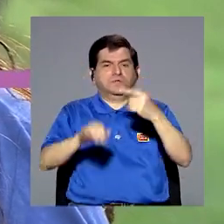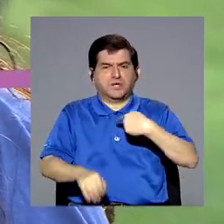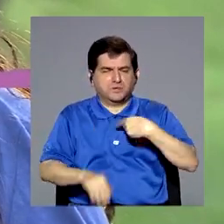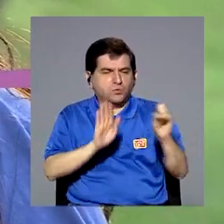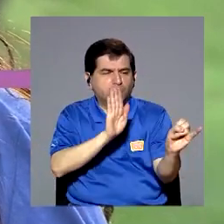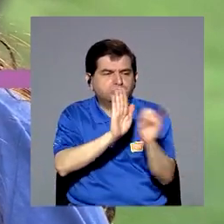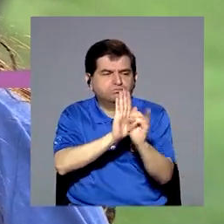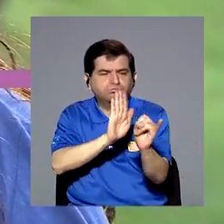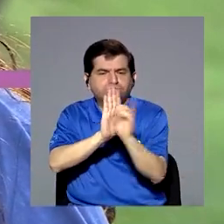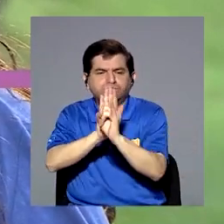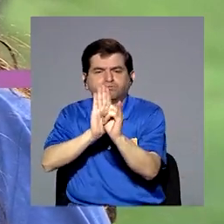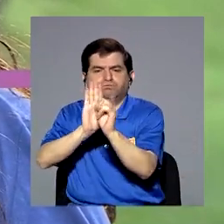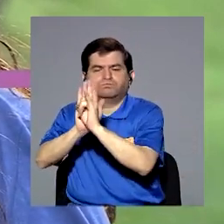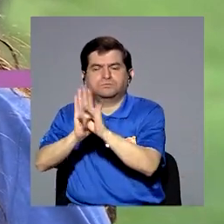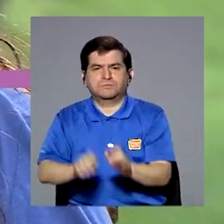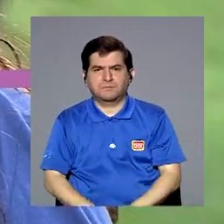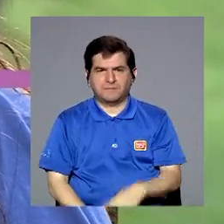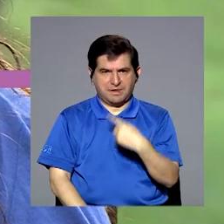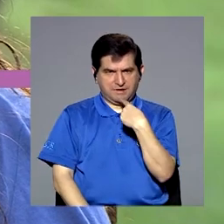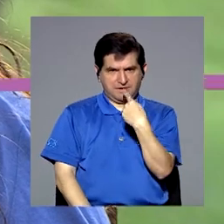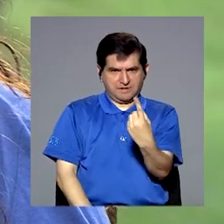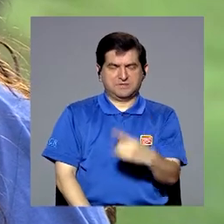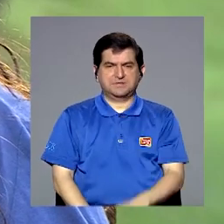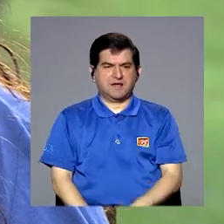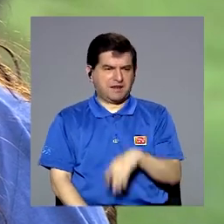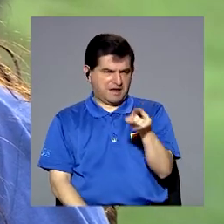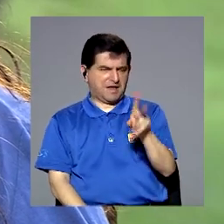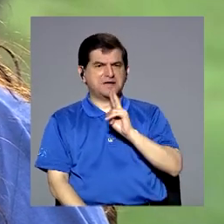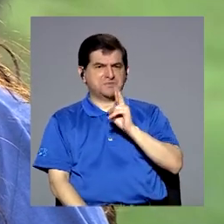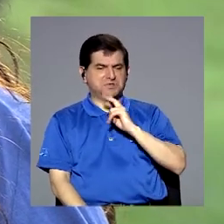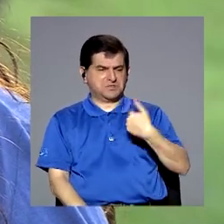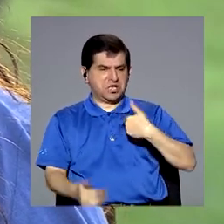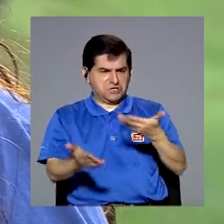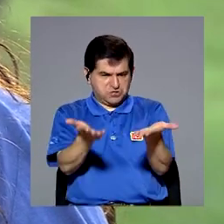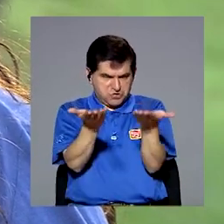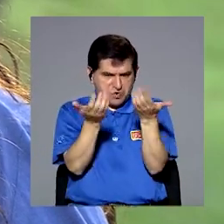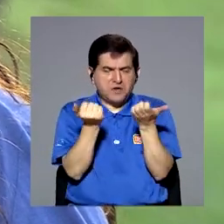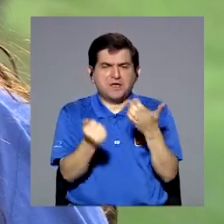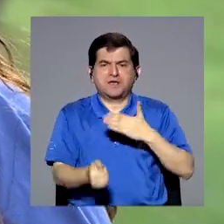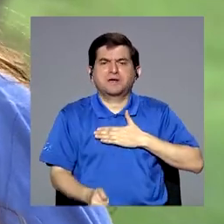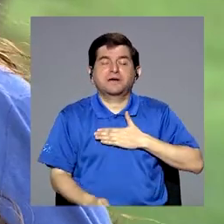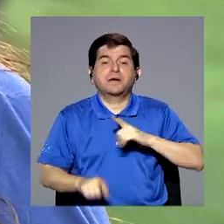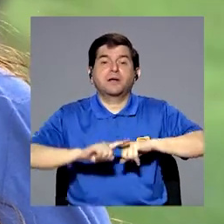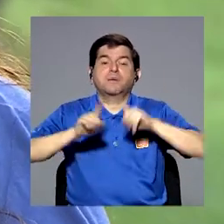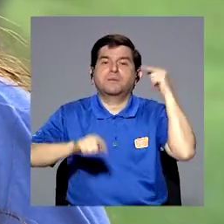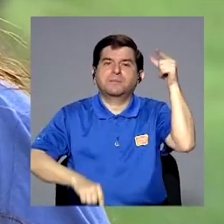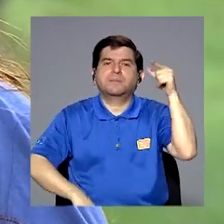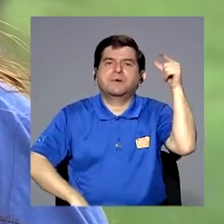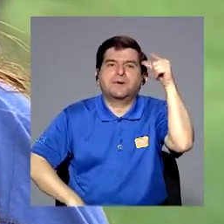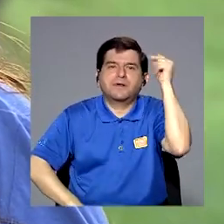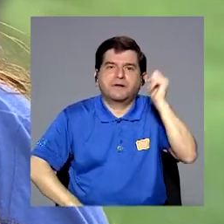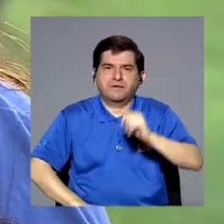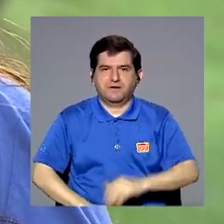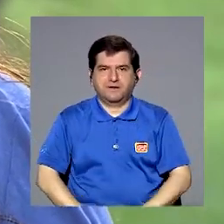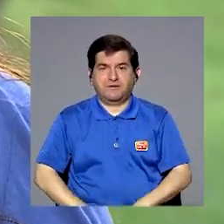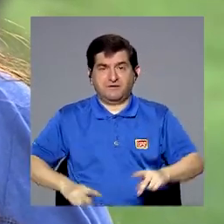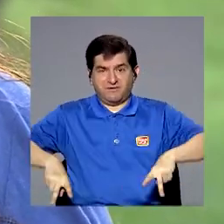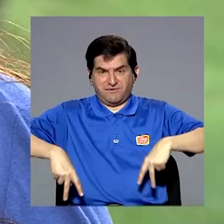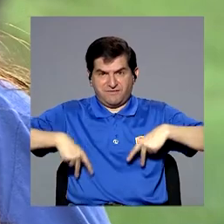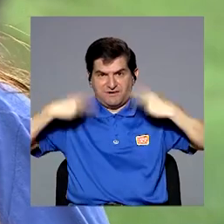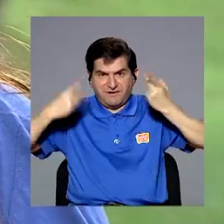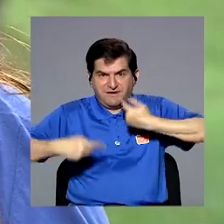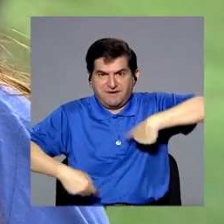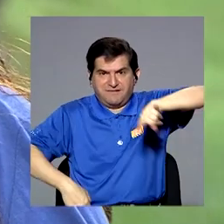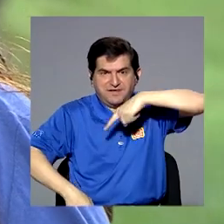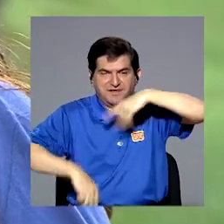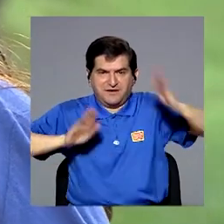irse identificando y diciendo, bueno, esto es lo que realmente yo quiero para mí. Pero por supuesto que en la vida nos